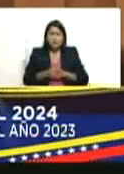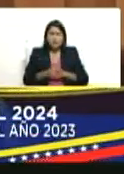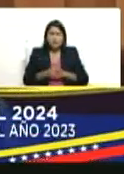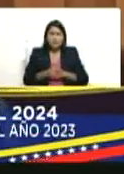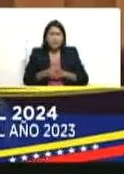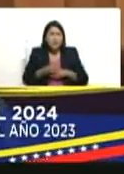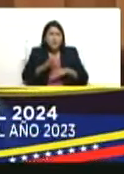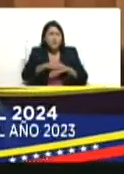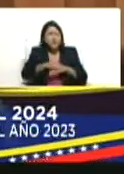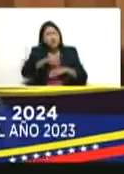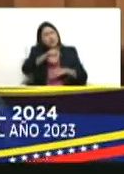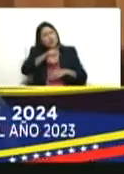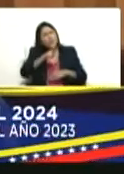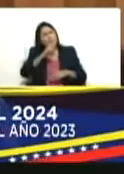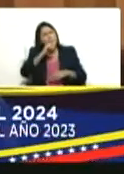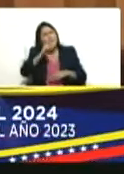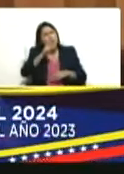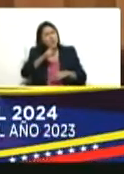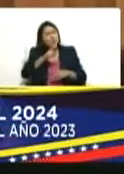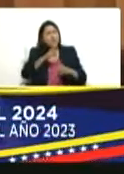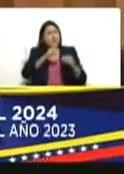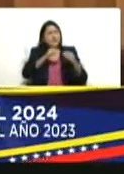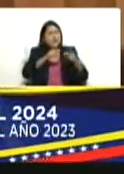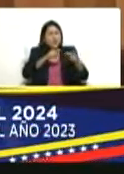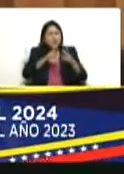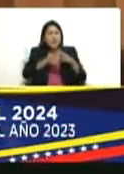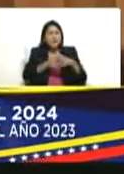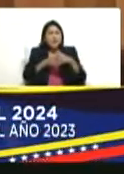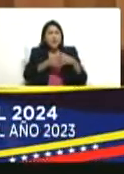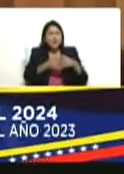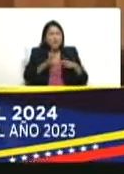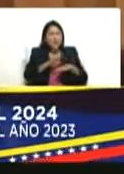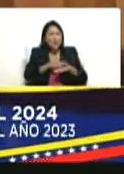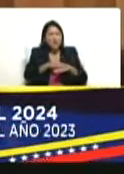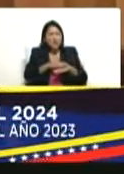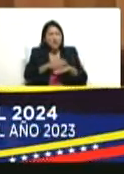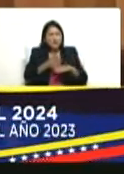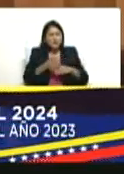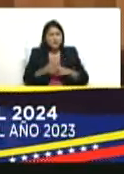tú dialogas con el gobierno imperialista de Estados Unidos?